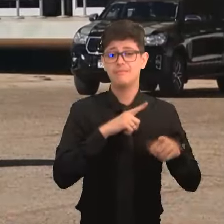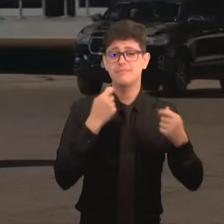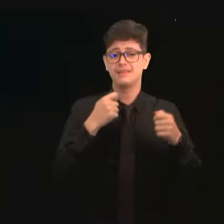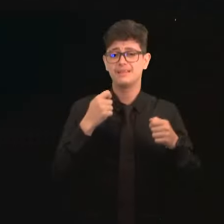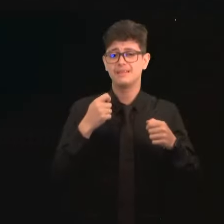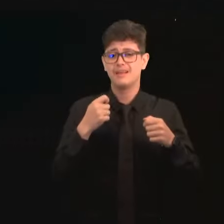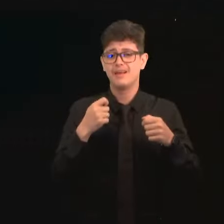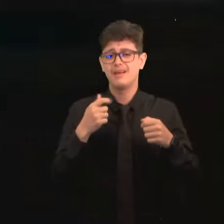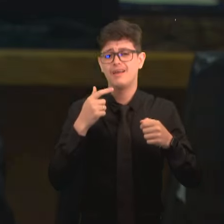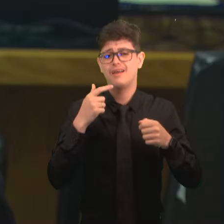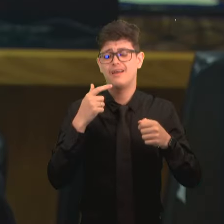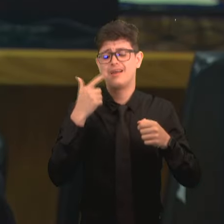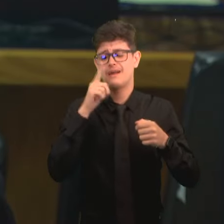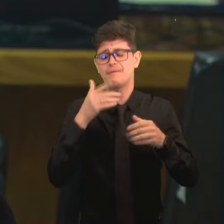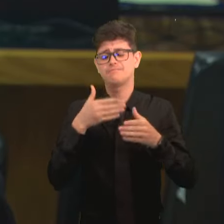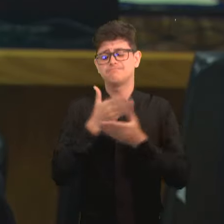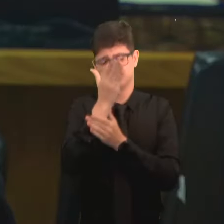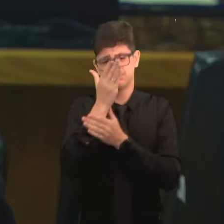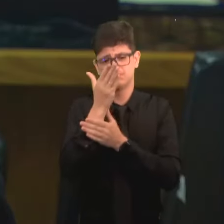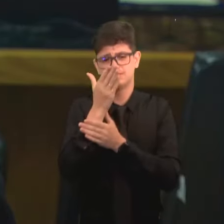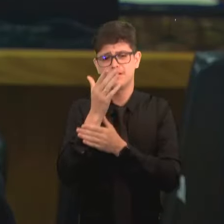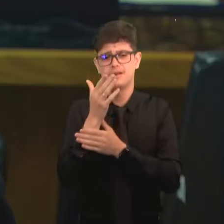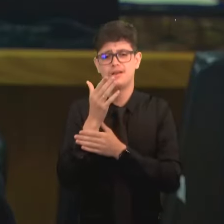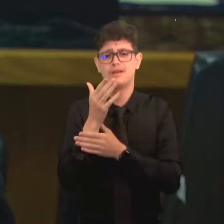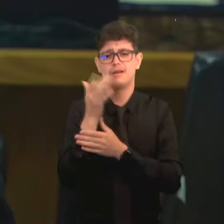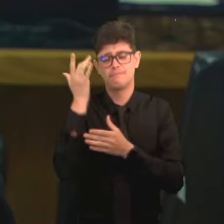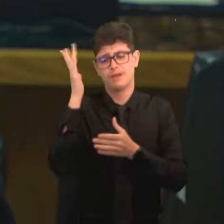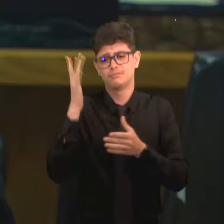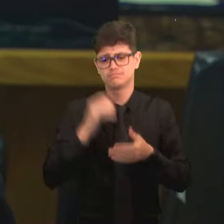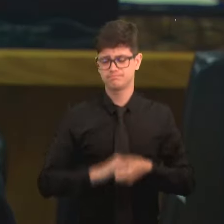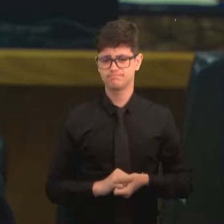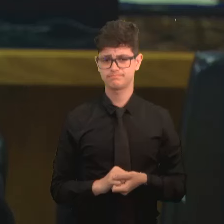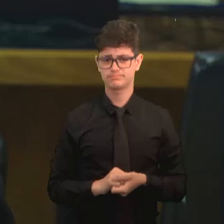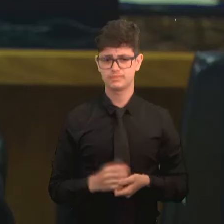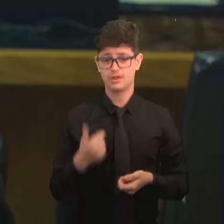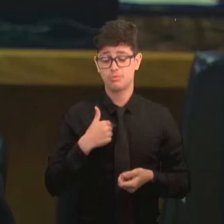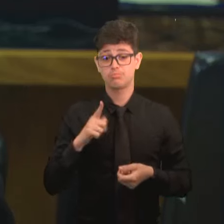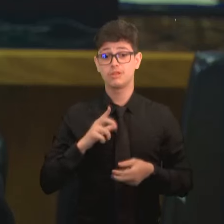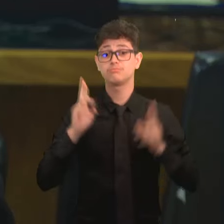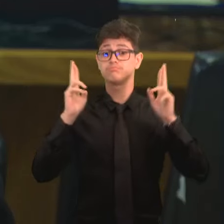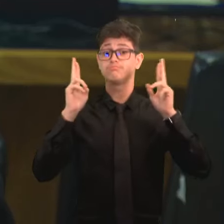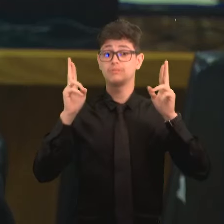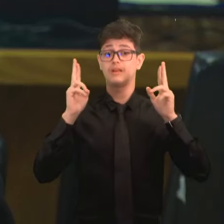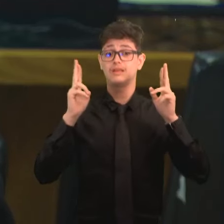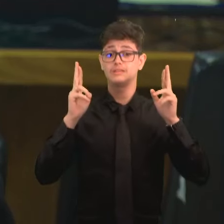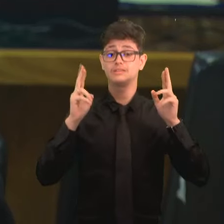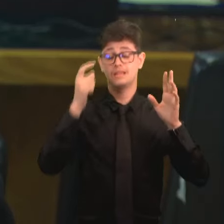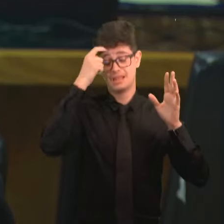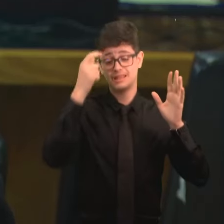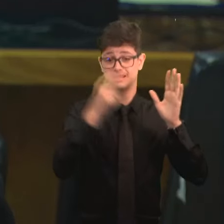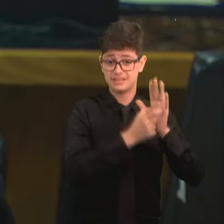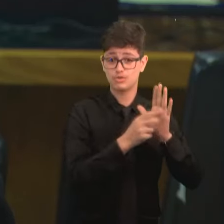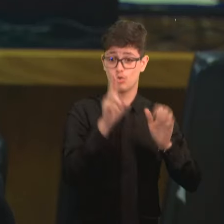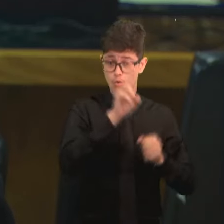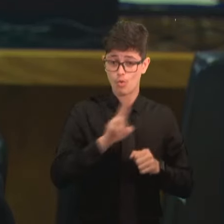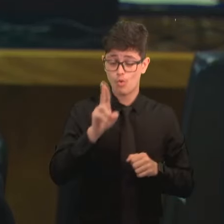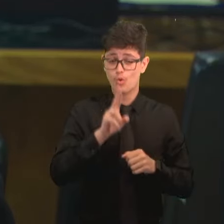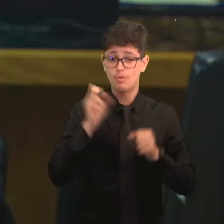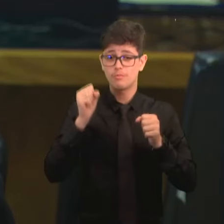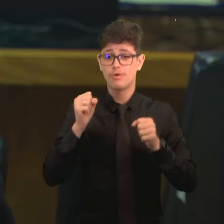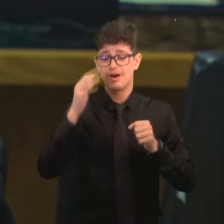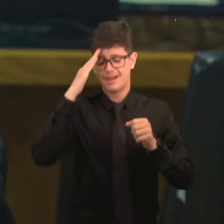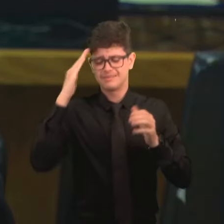objetividad de esas herramientas. Tengo esperanza que la sinergia entre justicia y tecnología nos ayudará